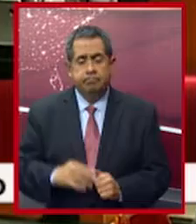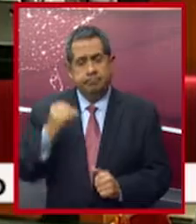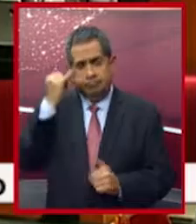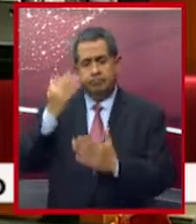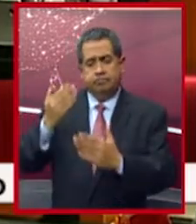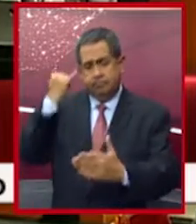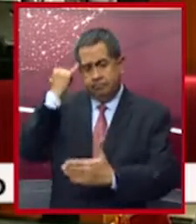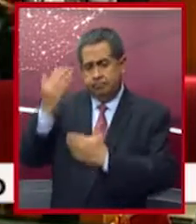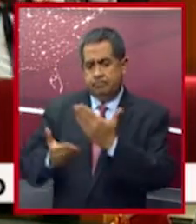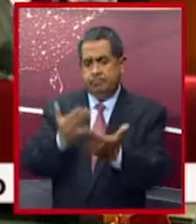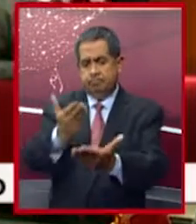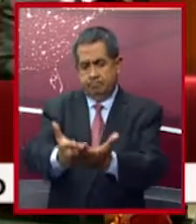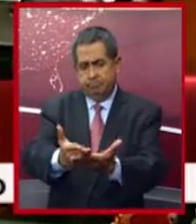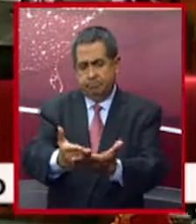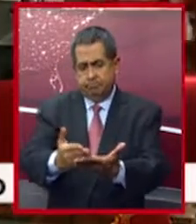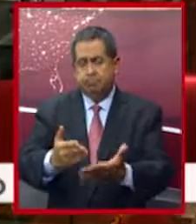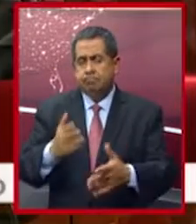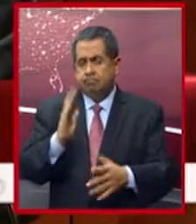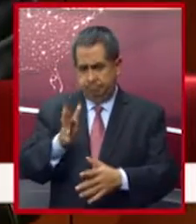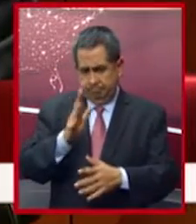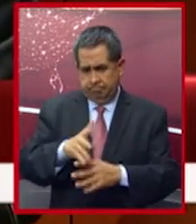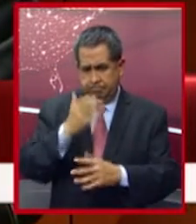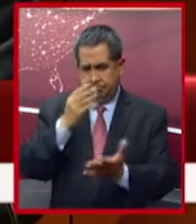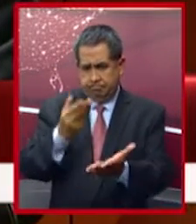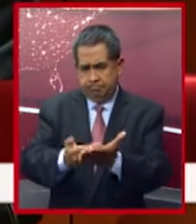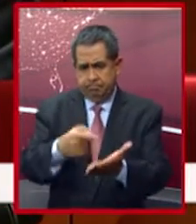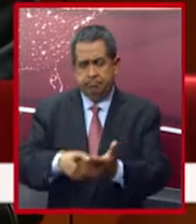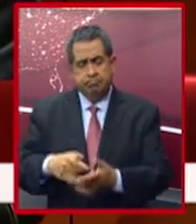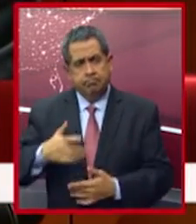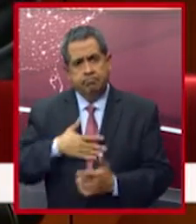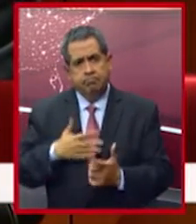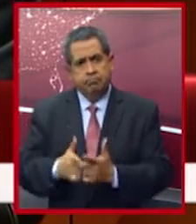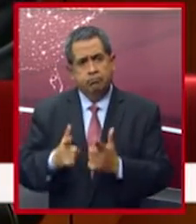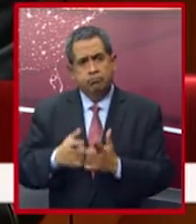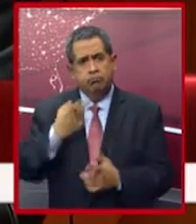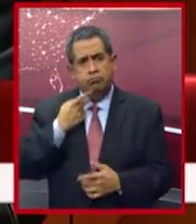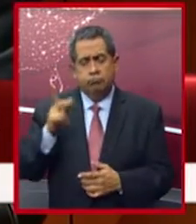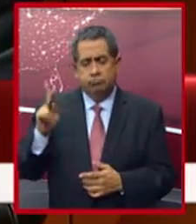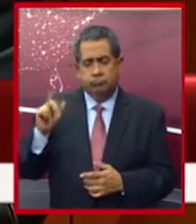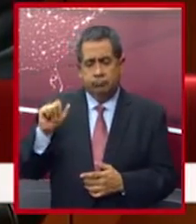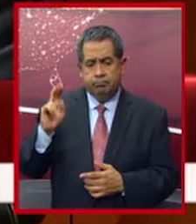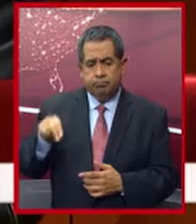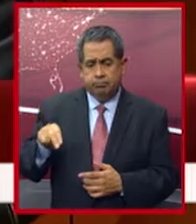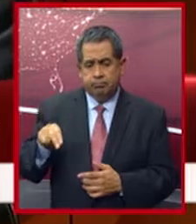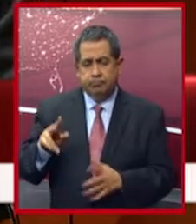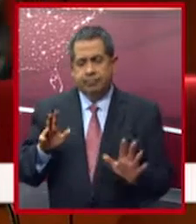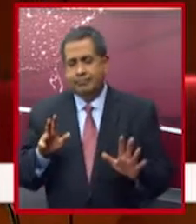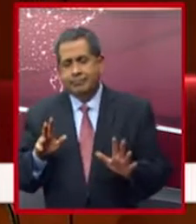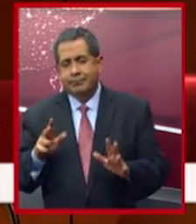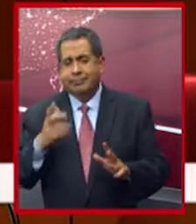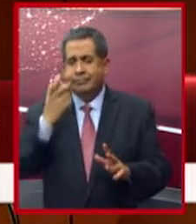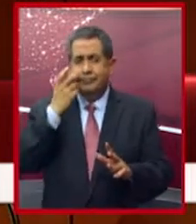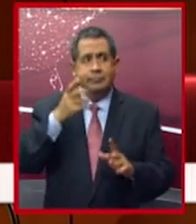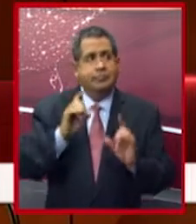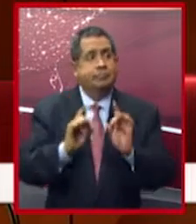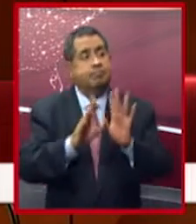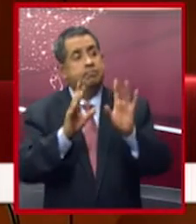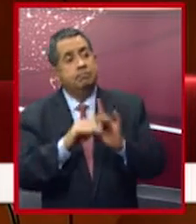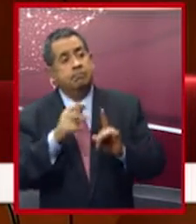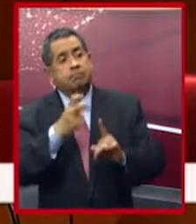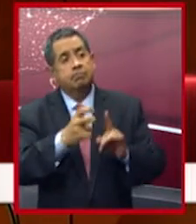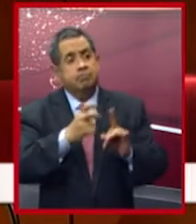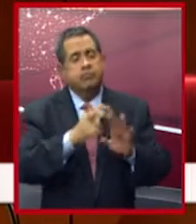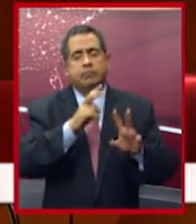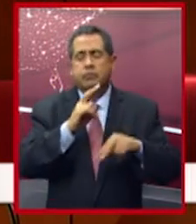iniciativas presentadas. El Grupo Parlamentario de Acción Nacional no responde a la coyuntura